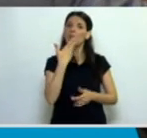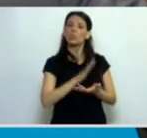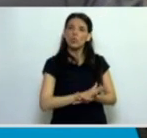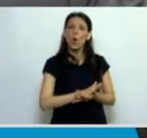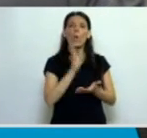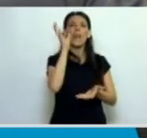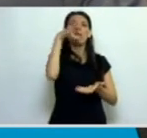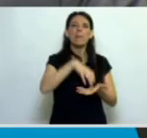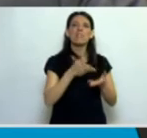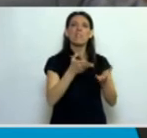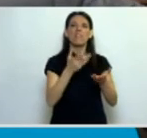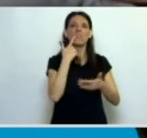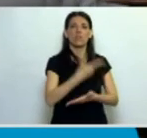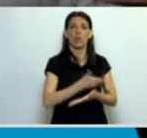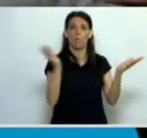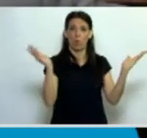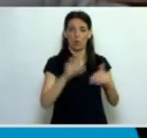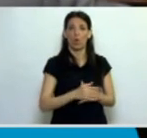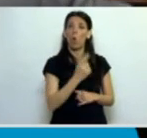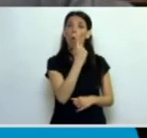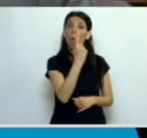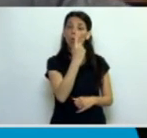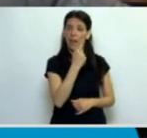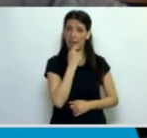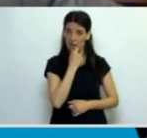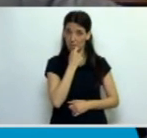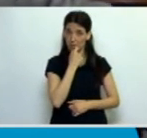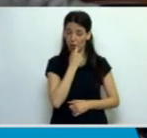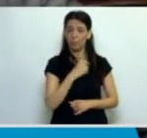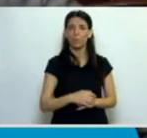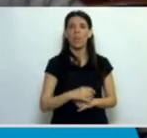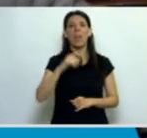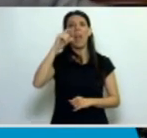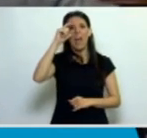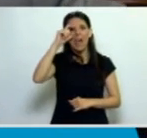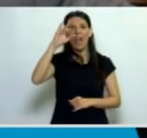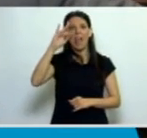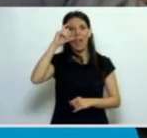públicos. Uno de los ejemplos es Edenor.